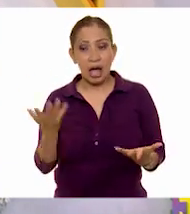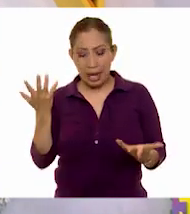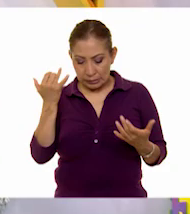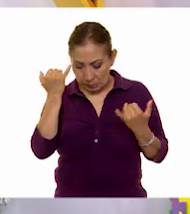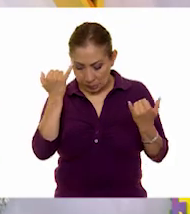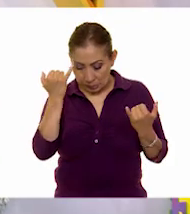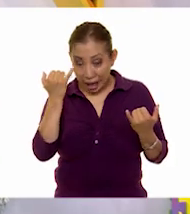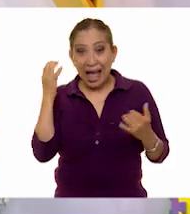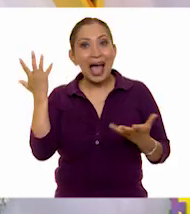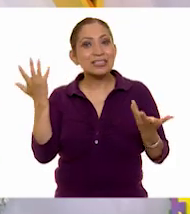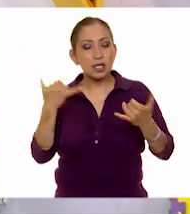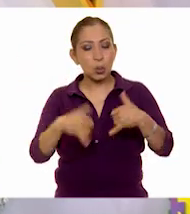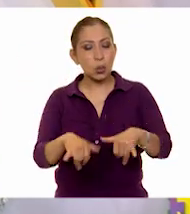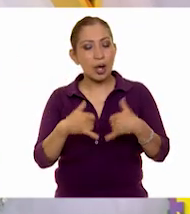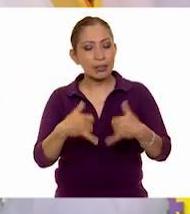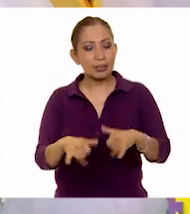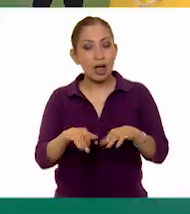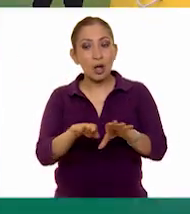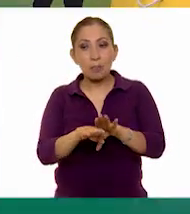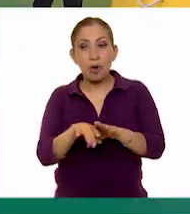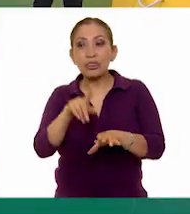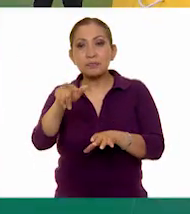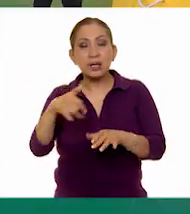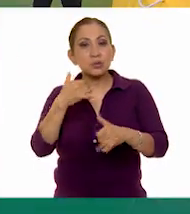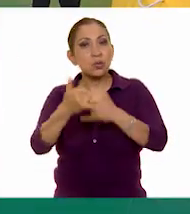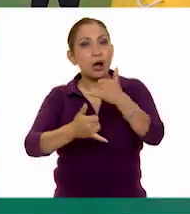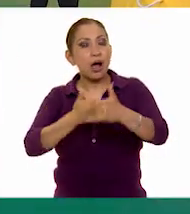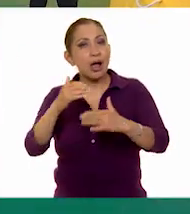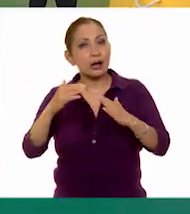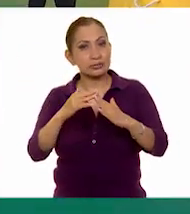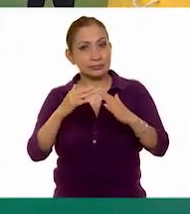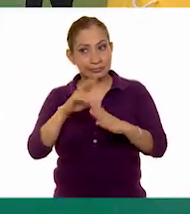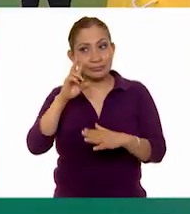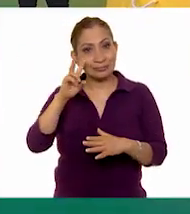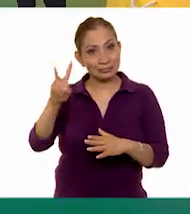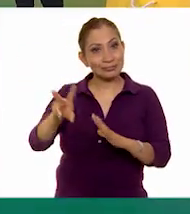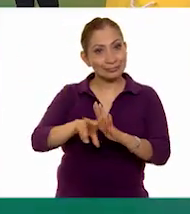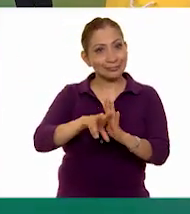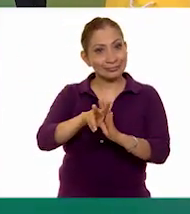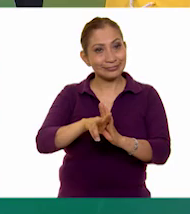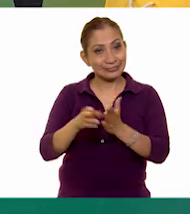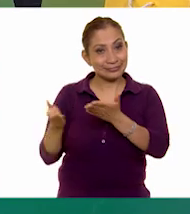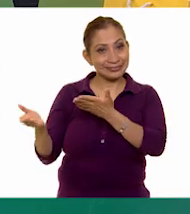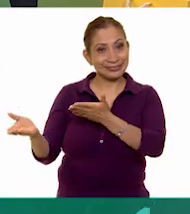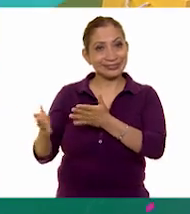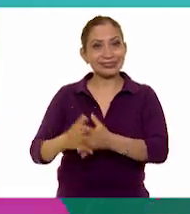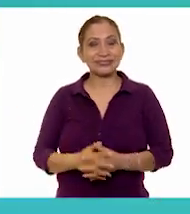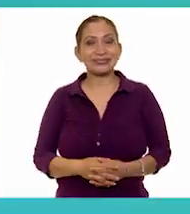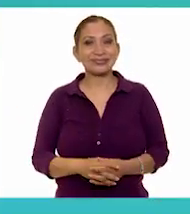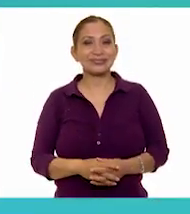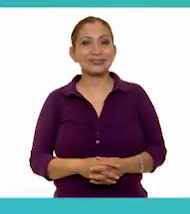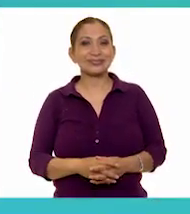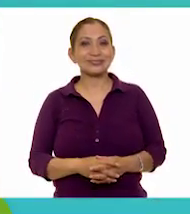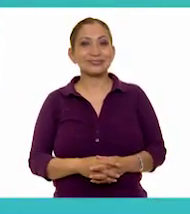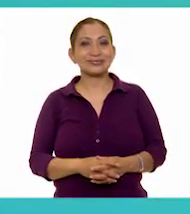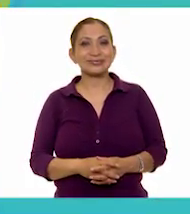un juguete y cómo divertirse en casa. ¡Vamos a ver el video! ¡Vamos a verlo!